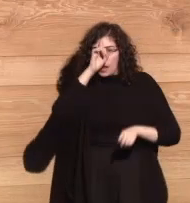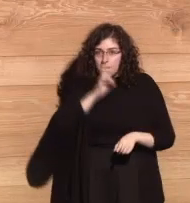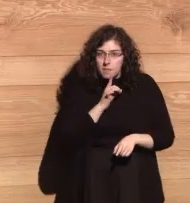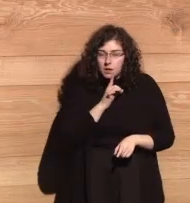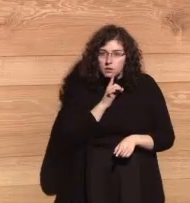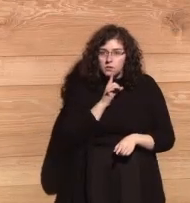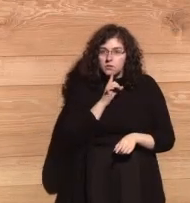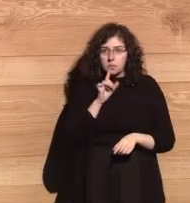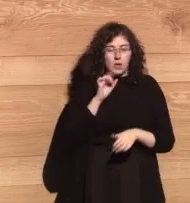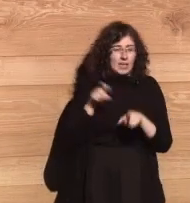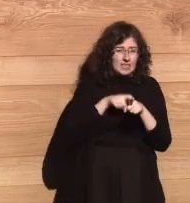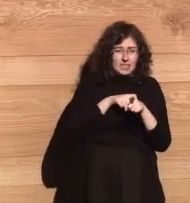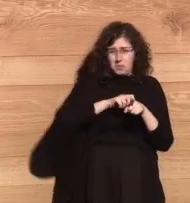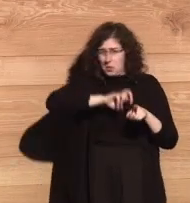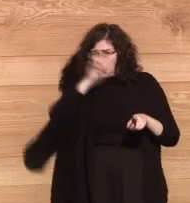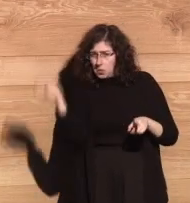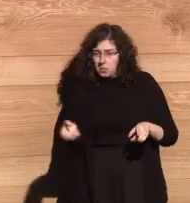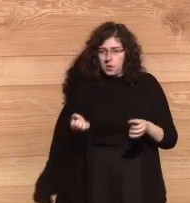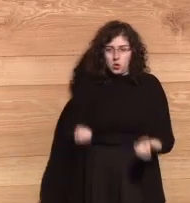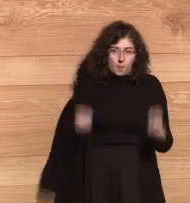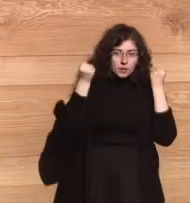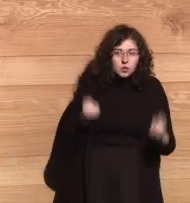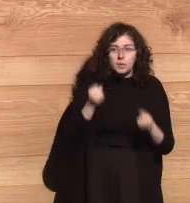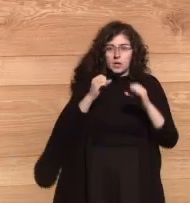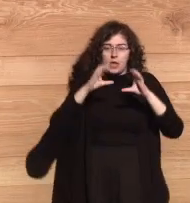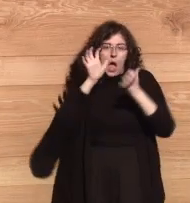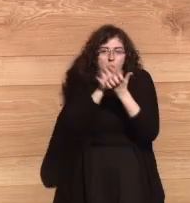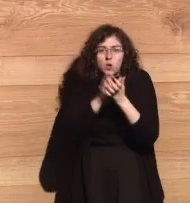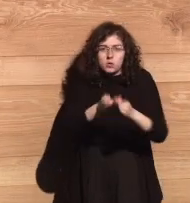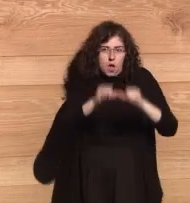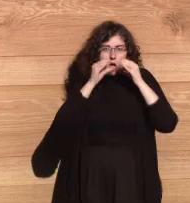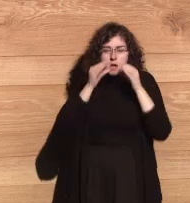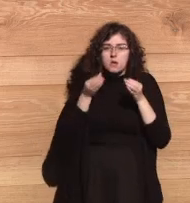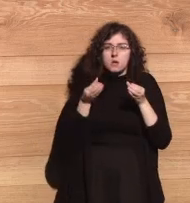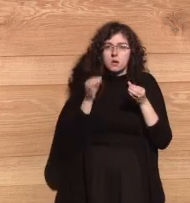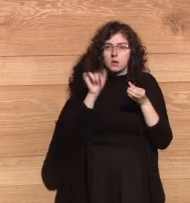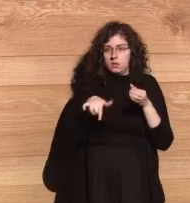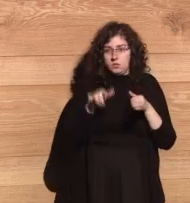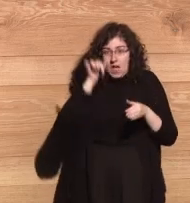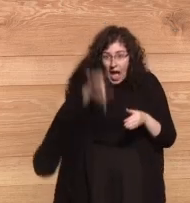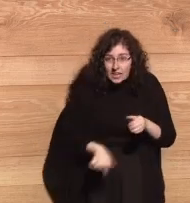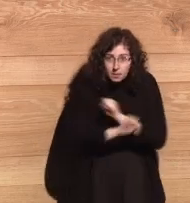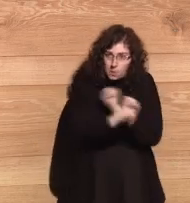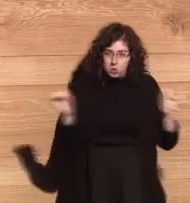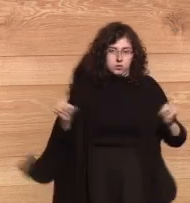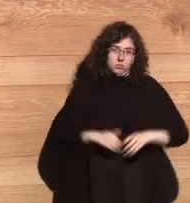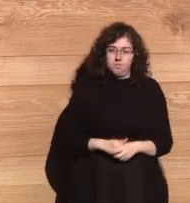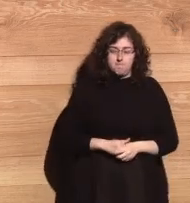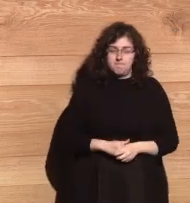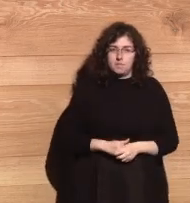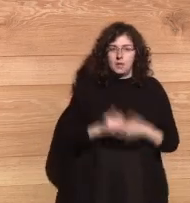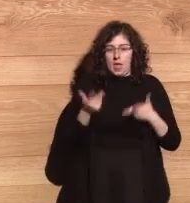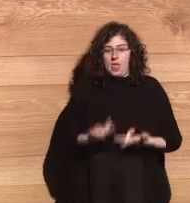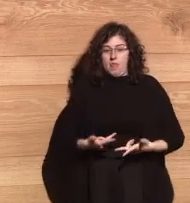de ahí de todo tipo, pues cogiendo pesas, comiéndose una hamburguesa, no sé qué. Yo decía, pero claro, esto aquí, inviable. Te dejan que te montes